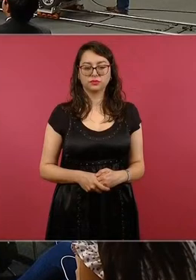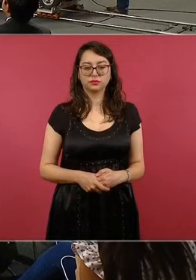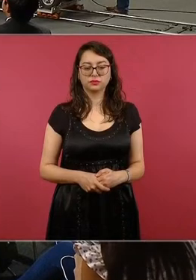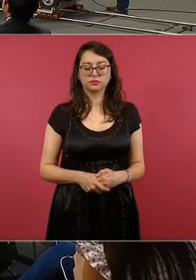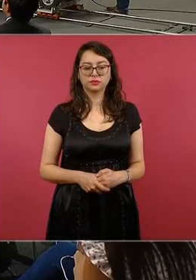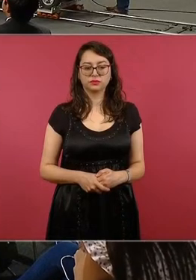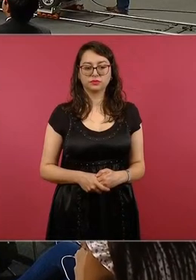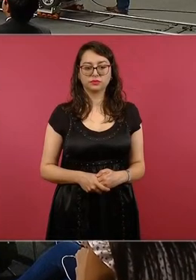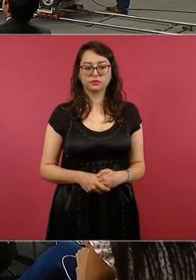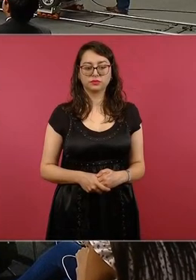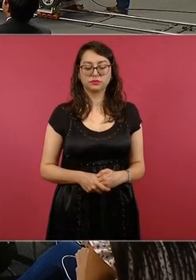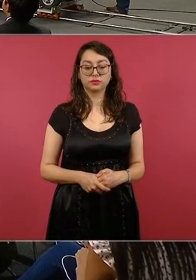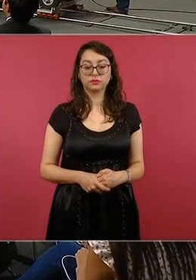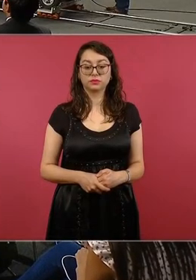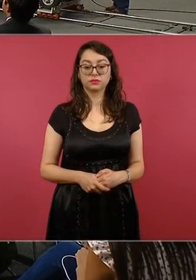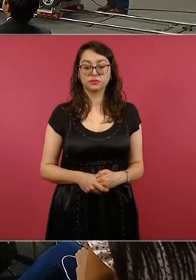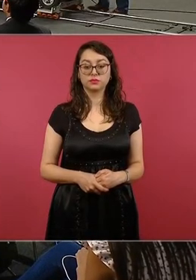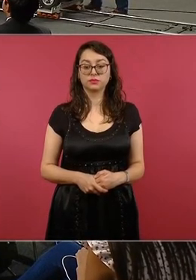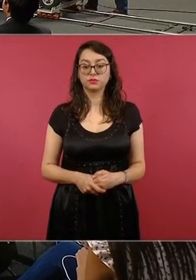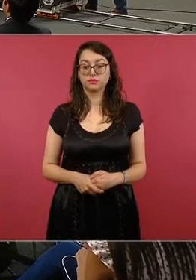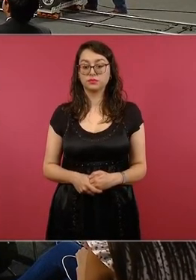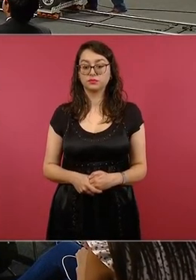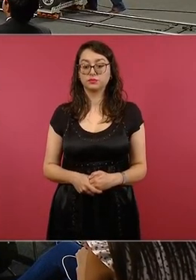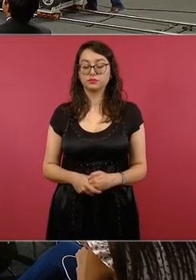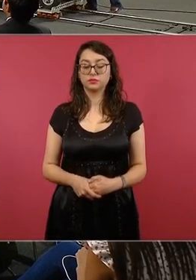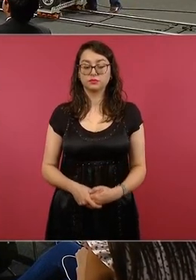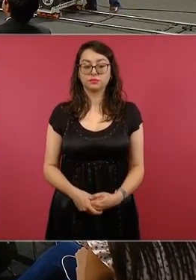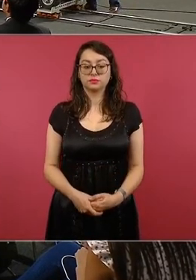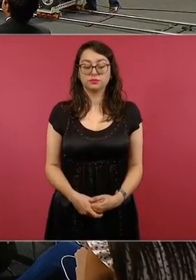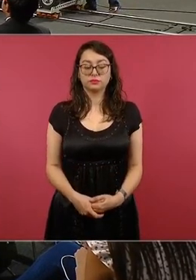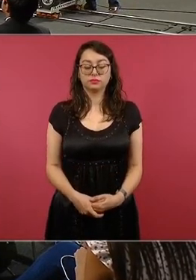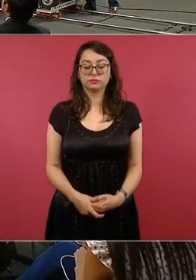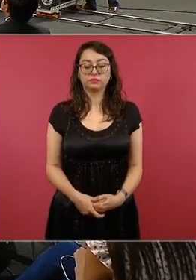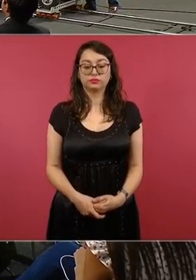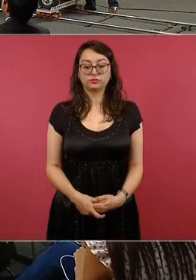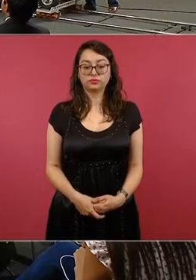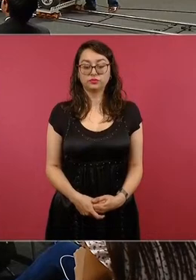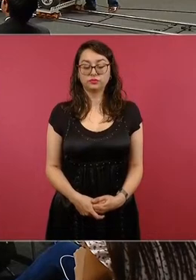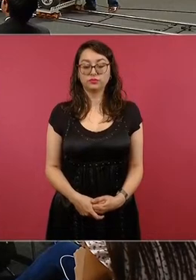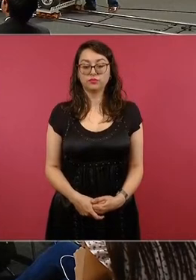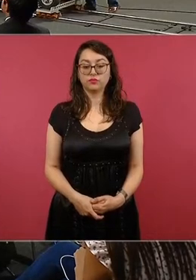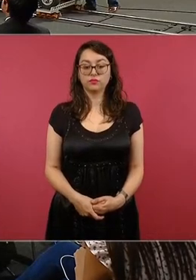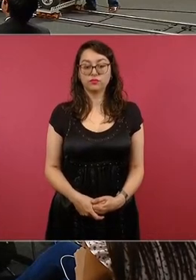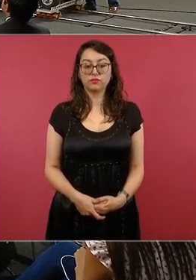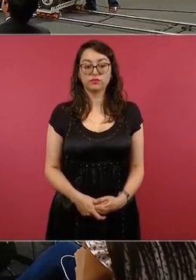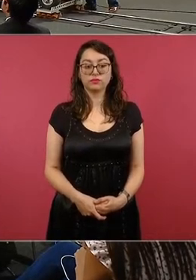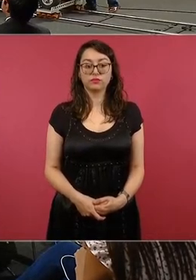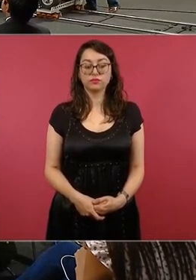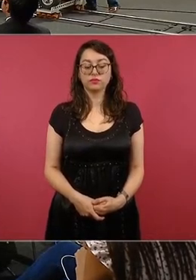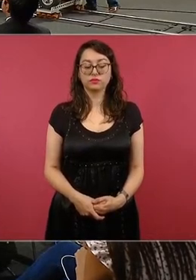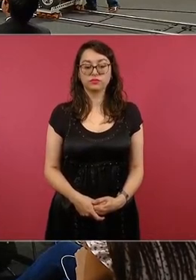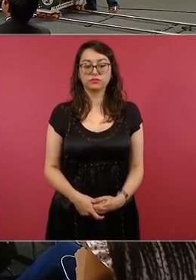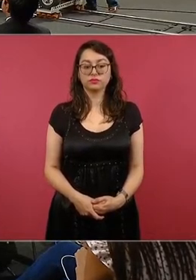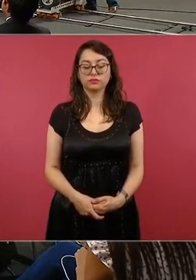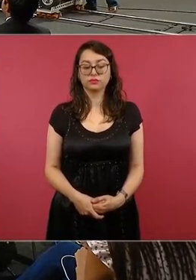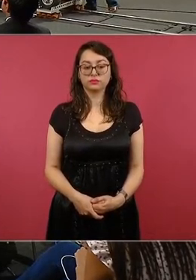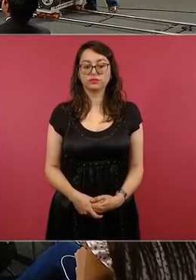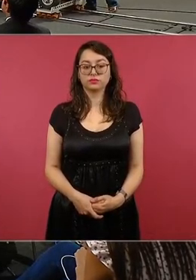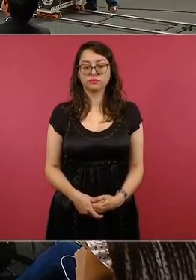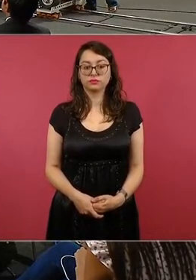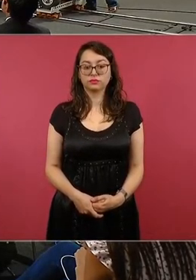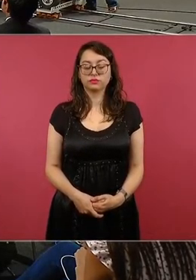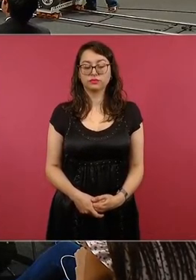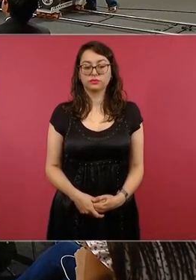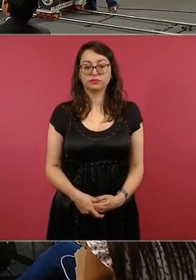Eso de 16. Ah, no, sí, perdón, son 70. Estos son los partidos, son los diputados, perdón. Me equivoqué. Sí, me equivoqué. Son 78%.